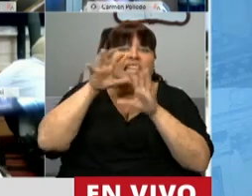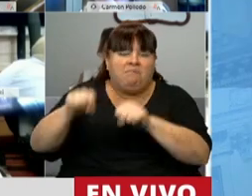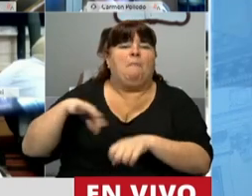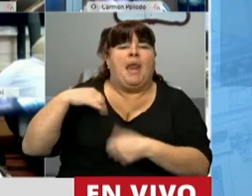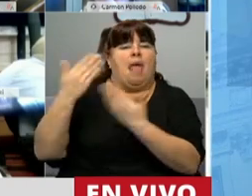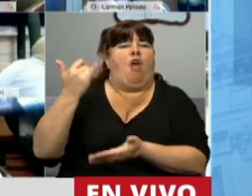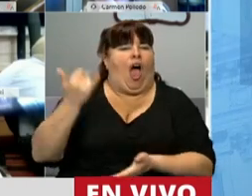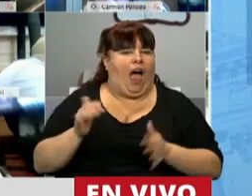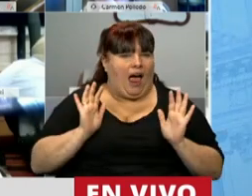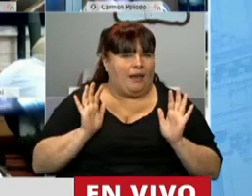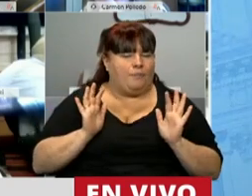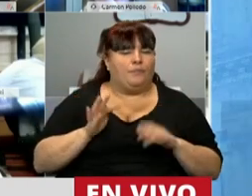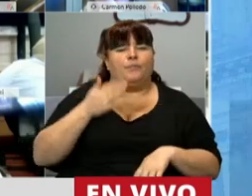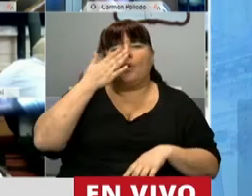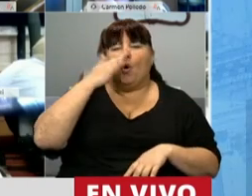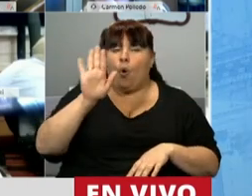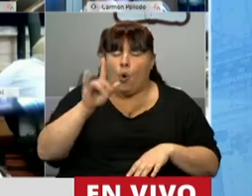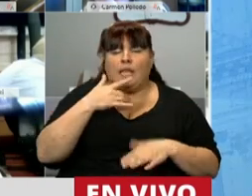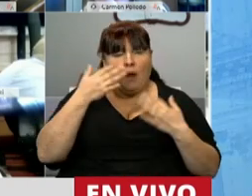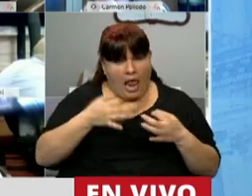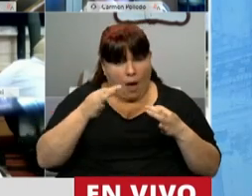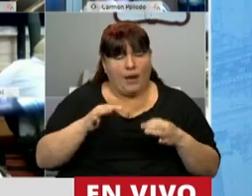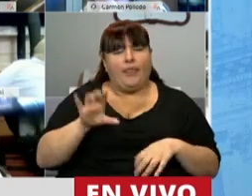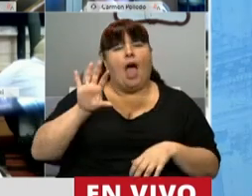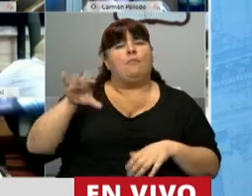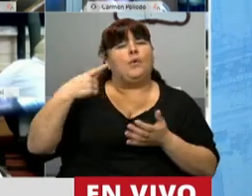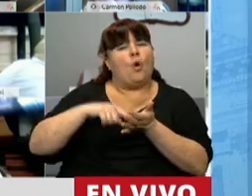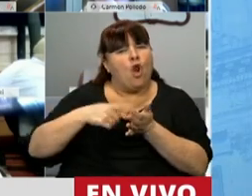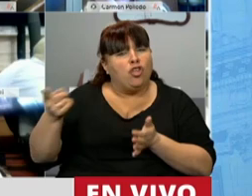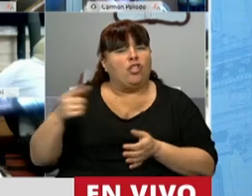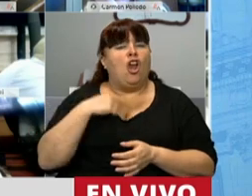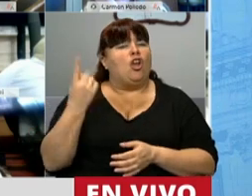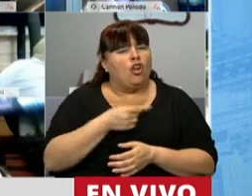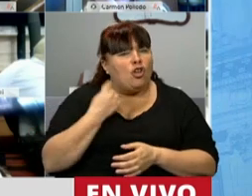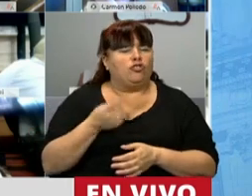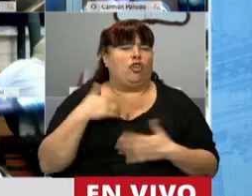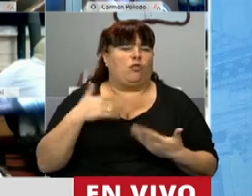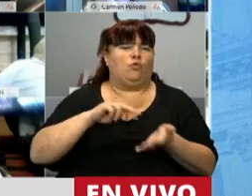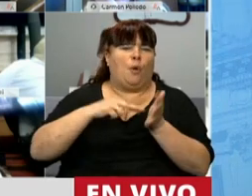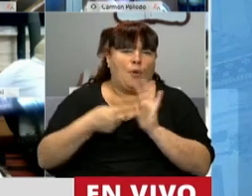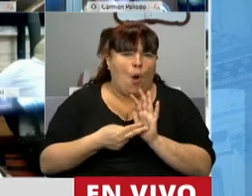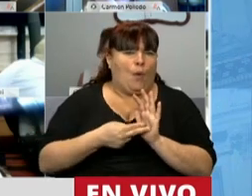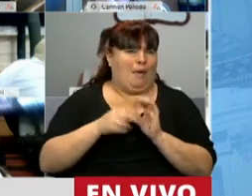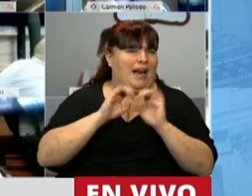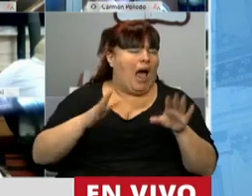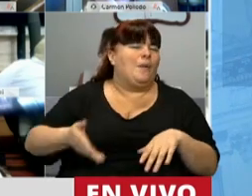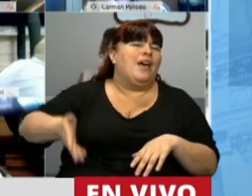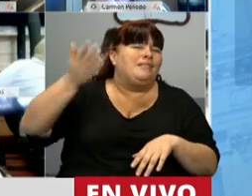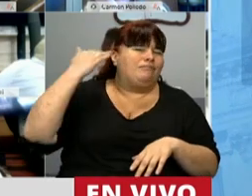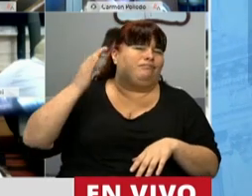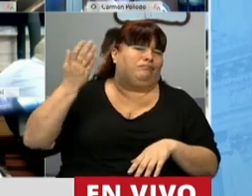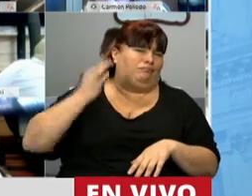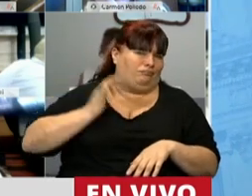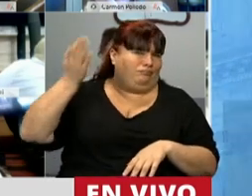usurpa. Por último, señor presidente, la verdad es que en la provincia de Buenos Aires nosotros tenemos muchos problemas estructurales desde hace